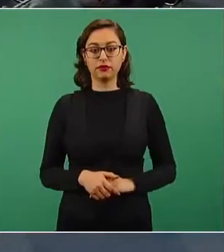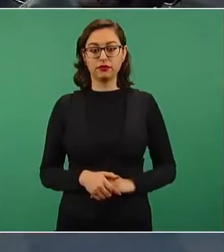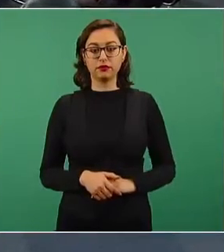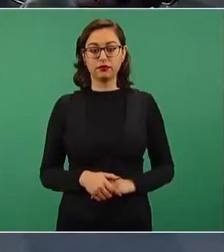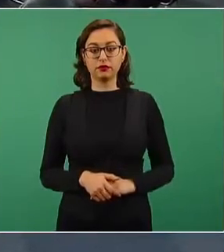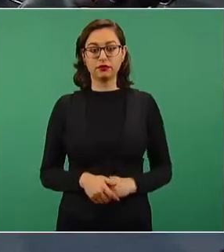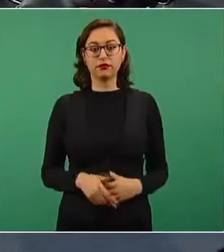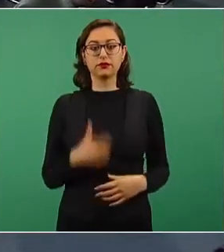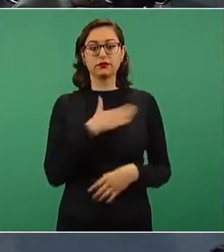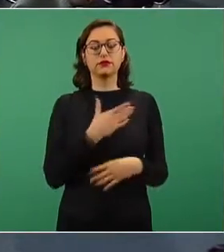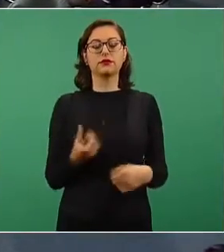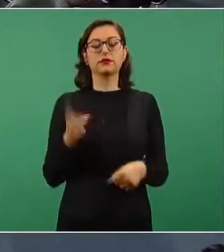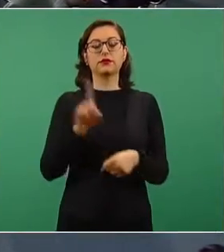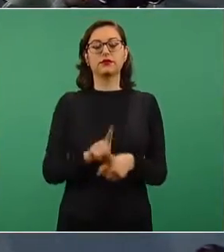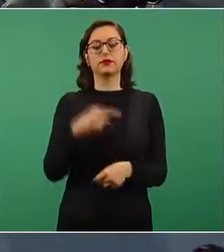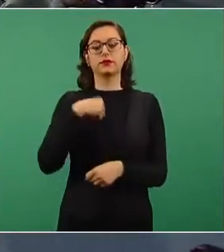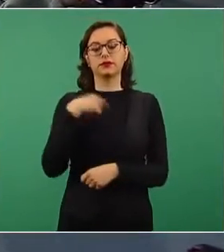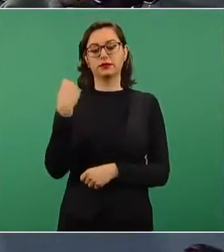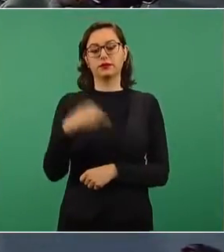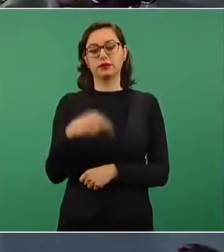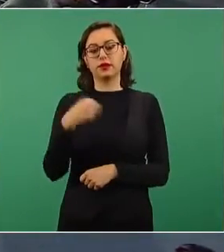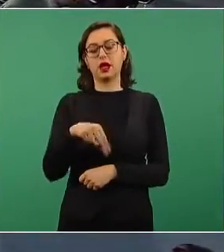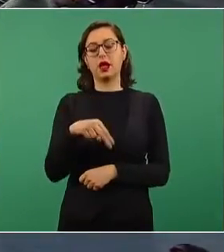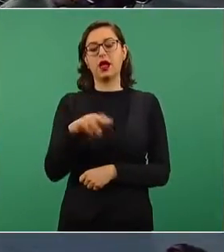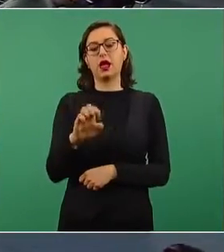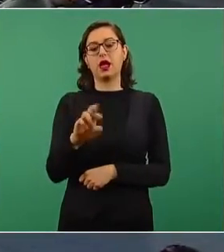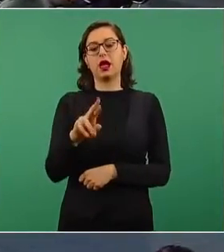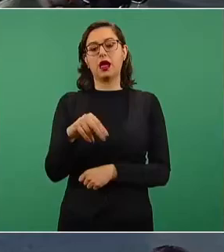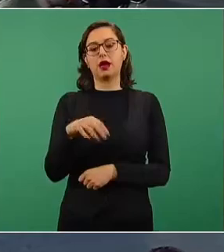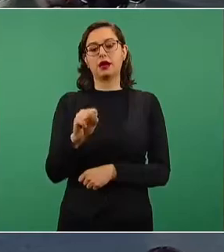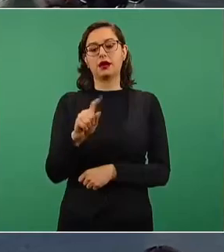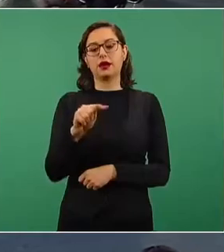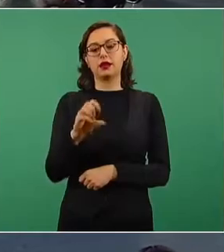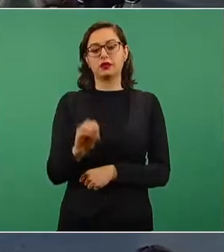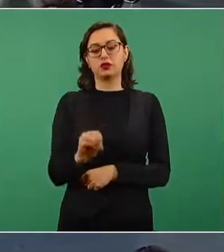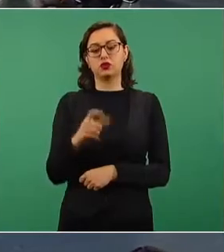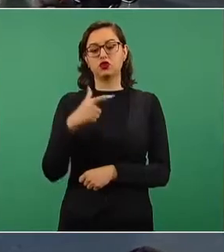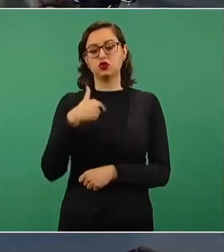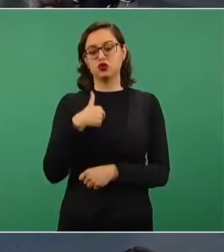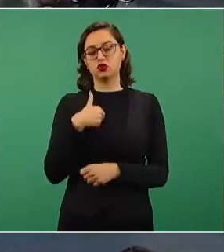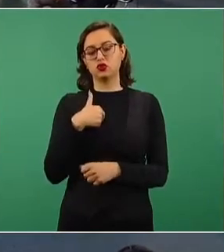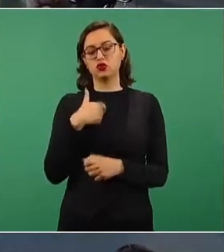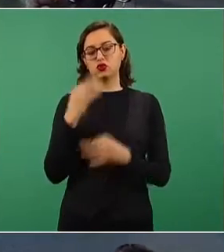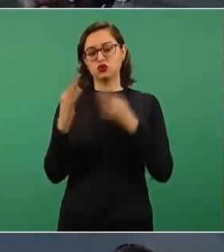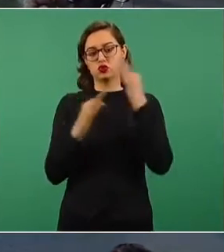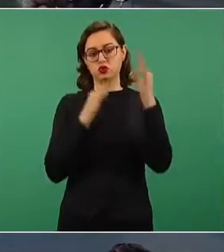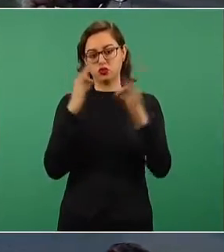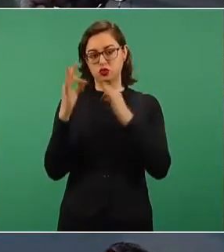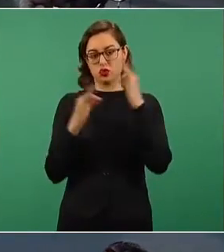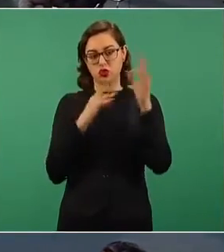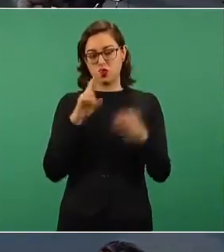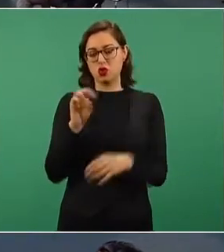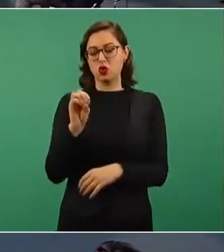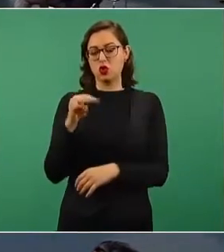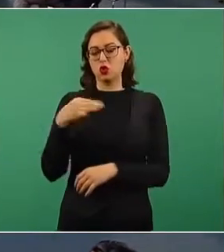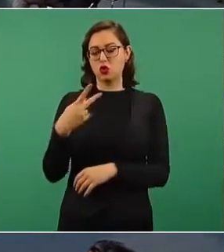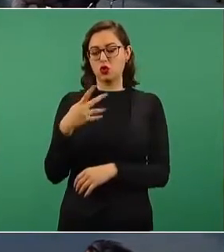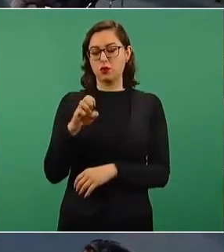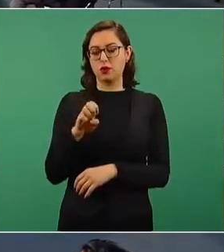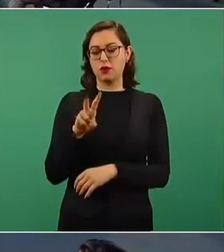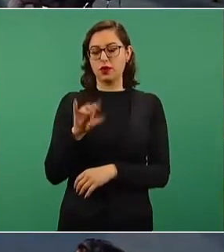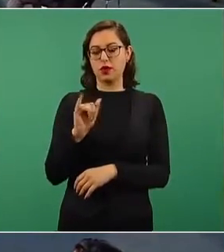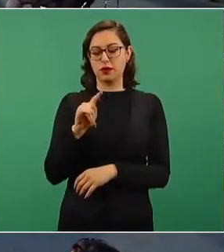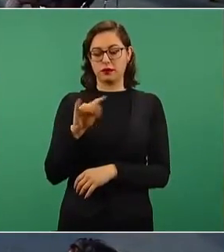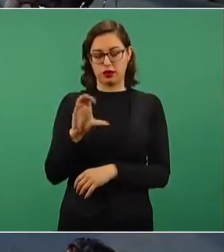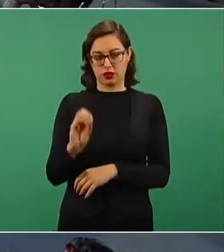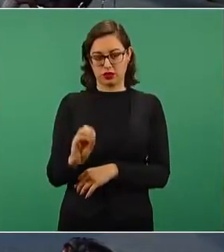Buenos días, Ernesto Ledesma de Rompeviento TV. Es precisamente sobre el tema de la minería. Quisiera hacer esta